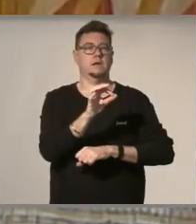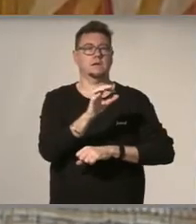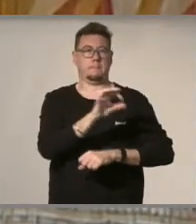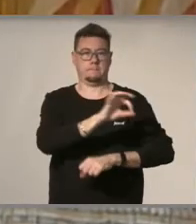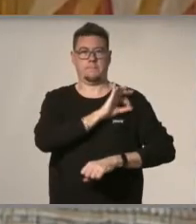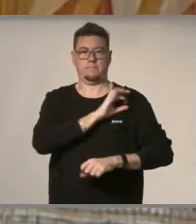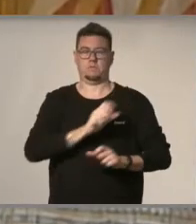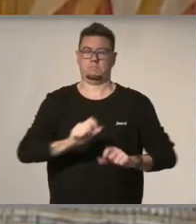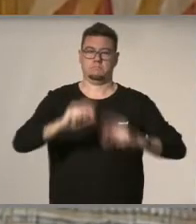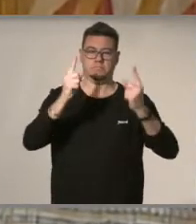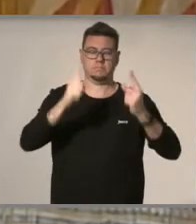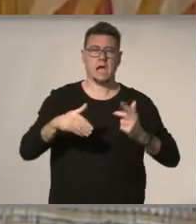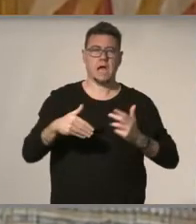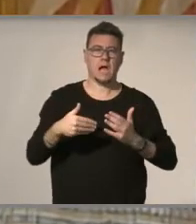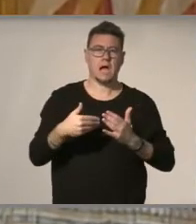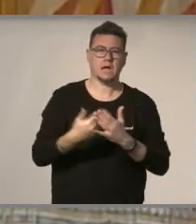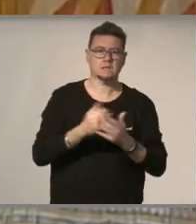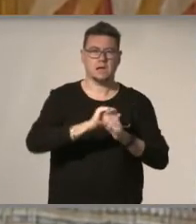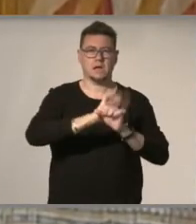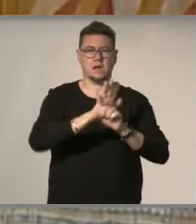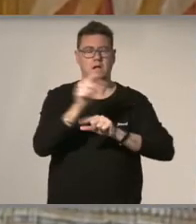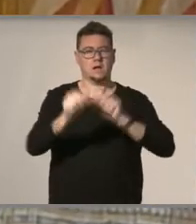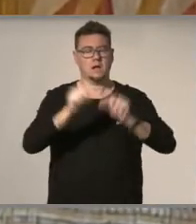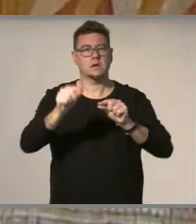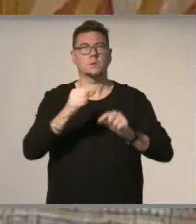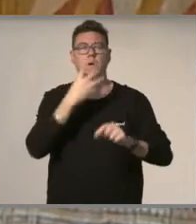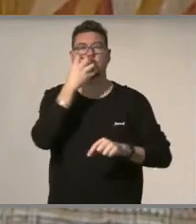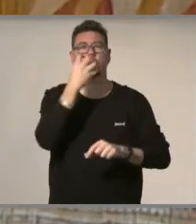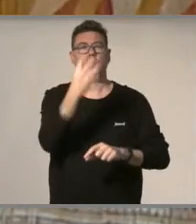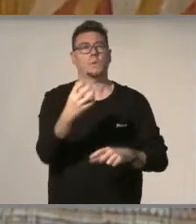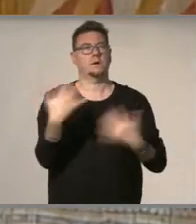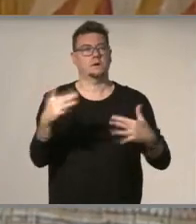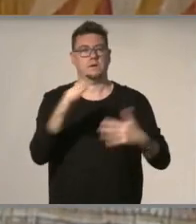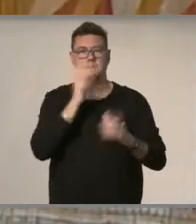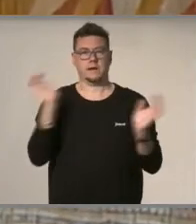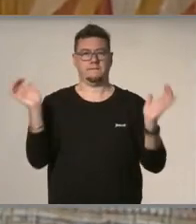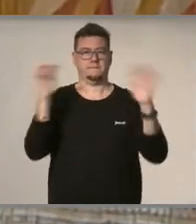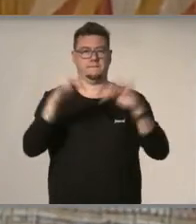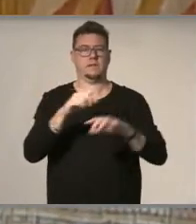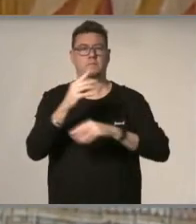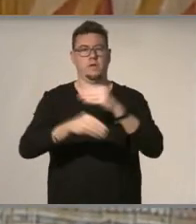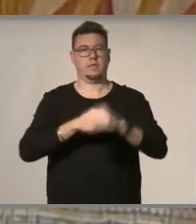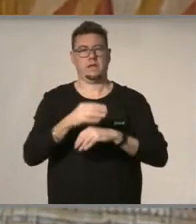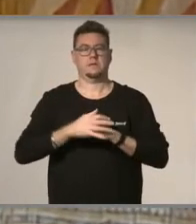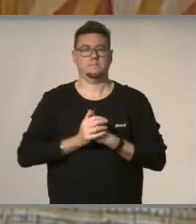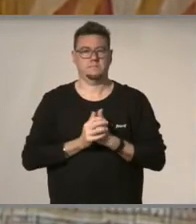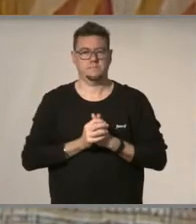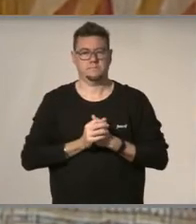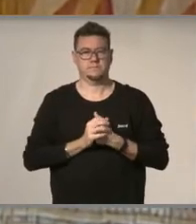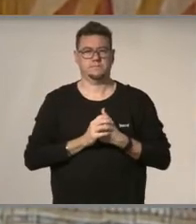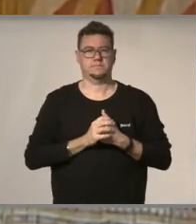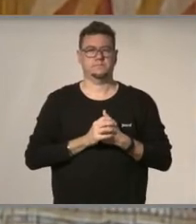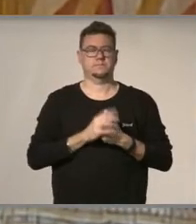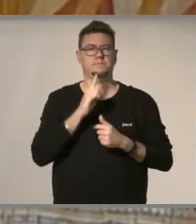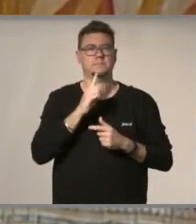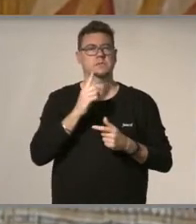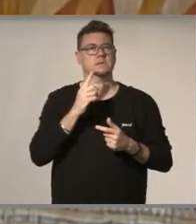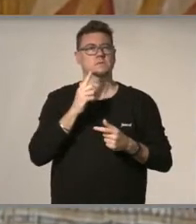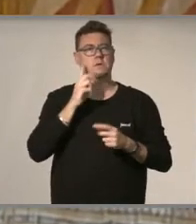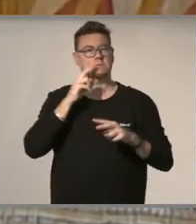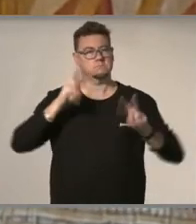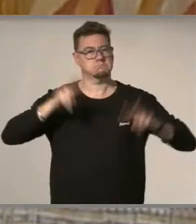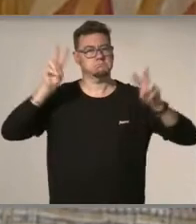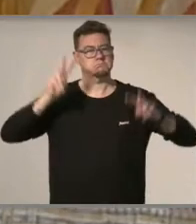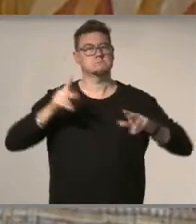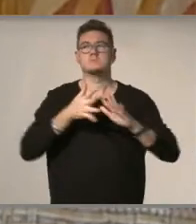pandemia han hecho que tardemos más de lo habitual en poder reunirnos hoy aquí para llevar a cabo esta entrega. Un reconocimiento que